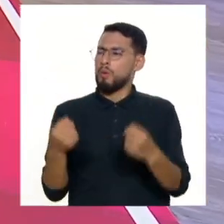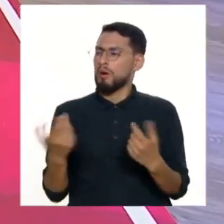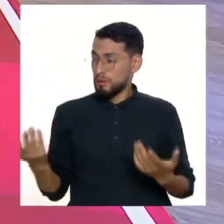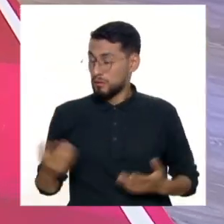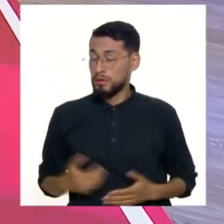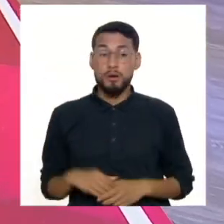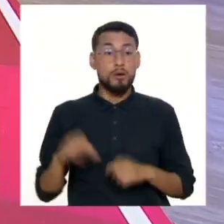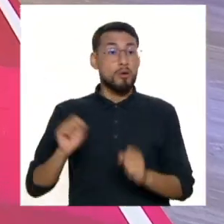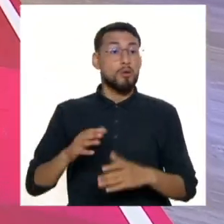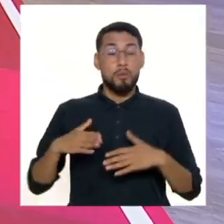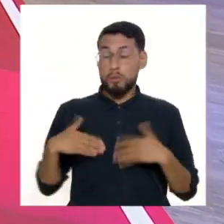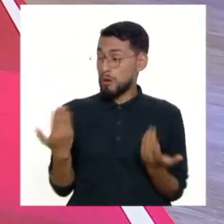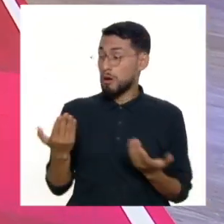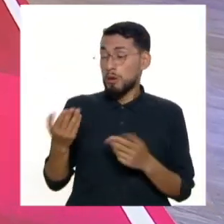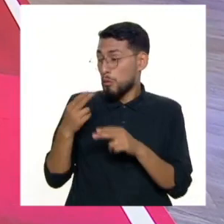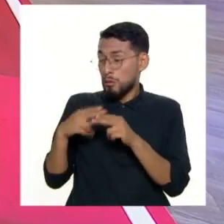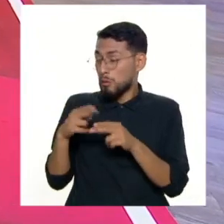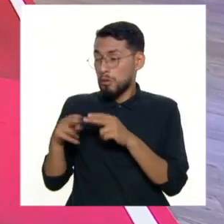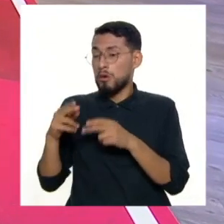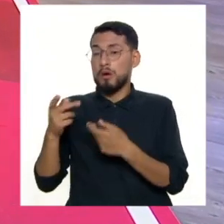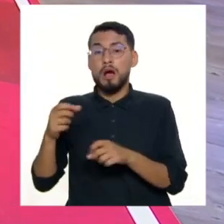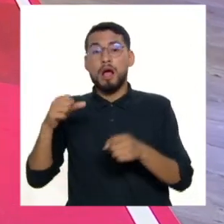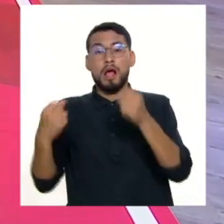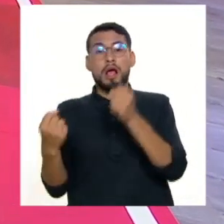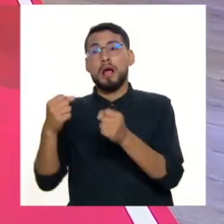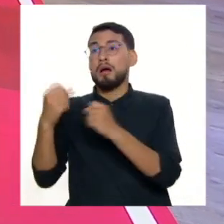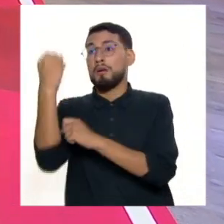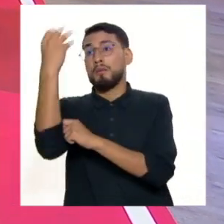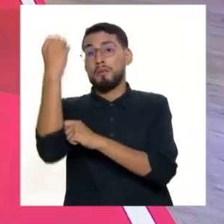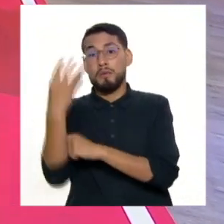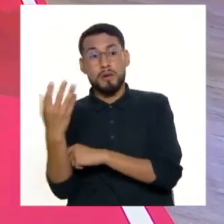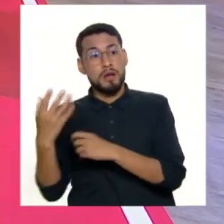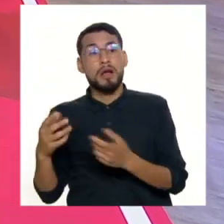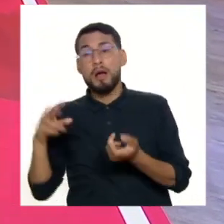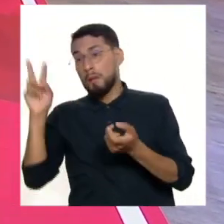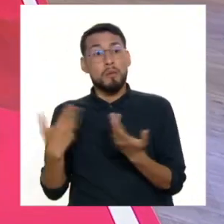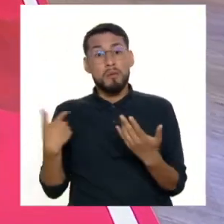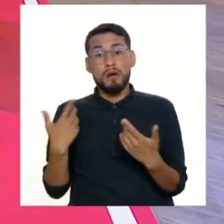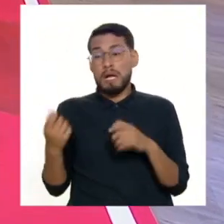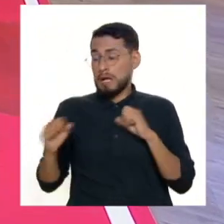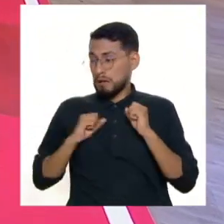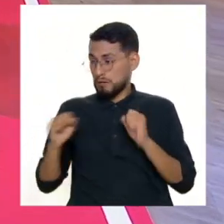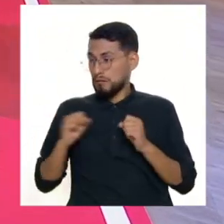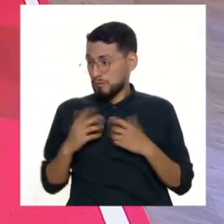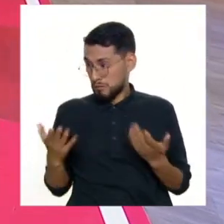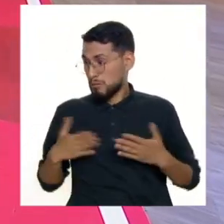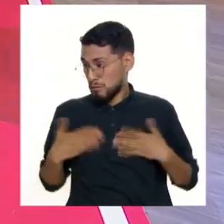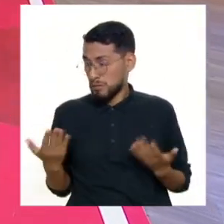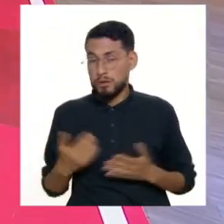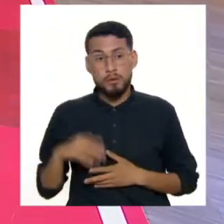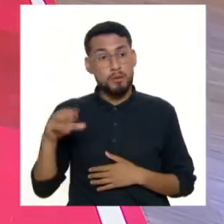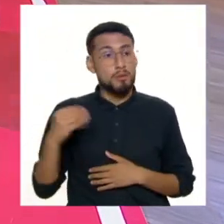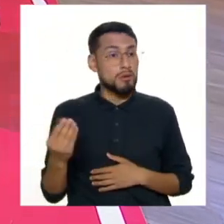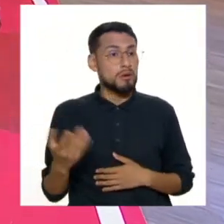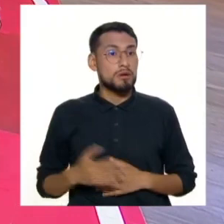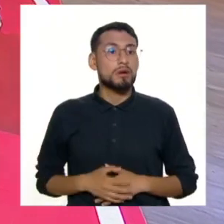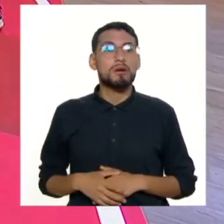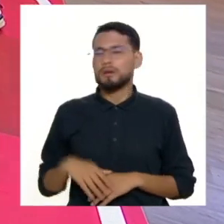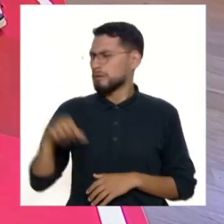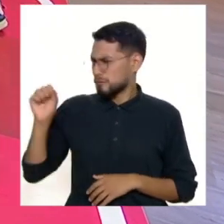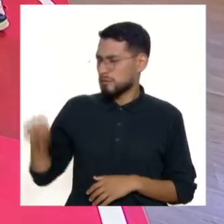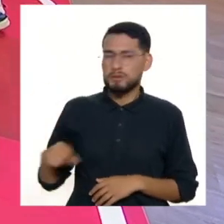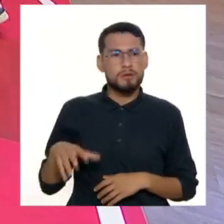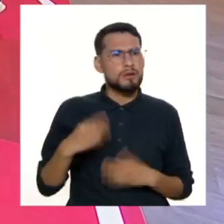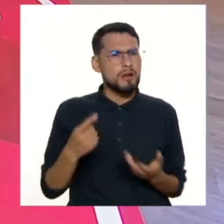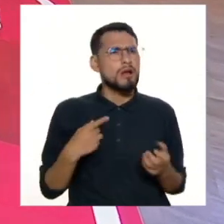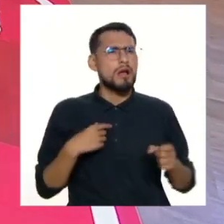Entonces, de repente, unos pequeños minutos cuando están esperando el semáforo que cambia a verde, ¿no? Pues estos ejercicios también, porque me imagino que ellos también... Exacto, mi querida Con la